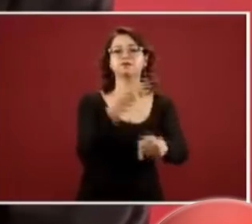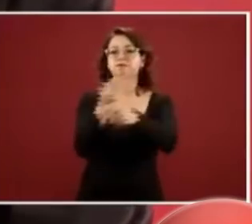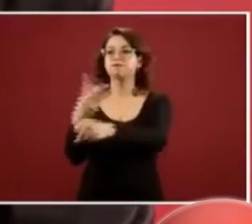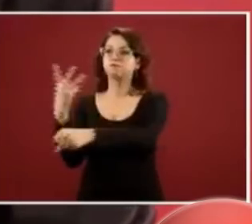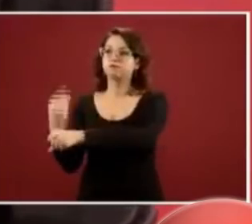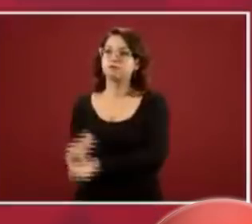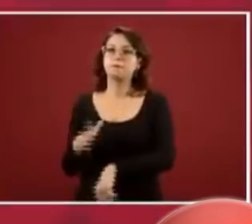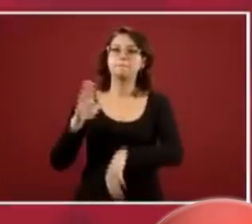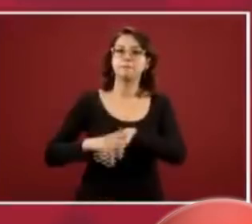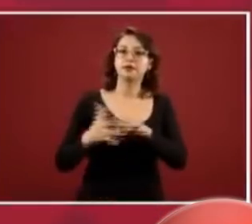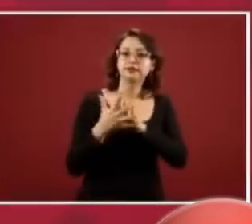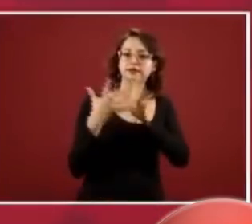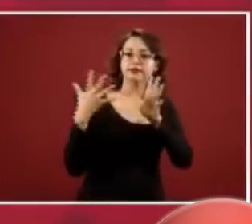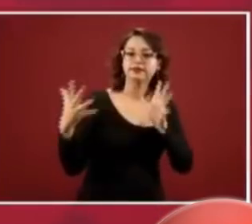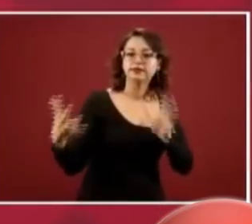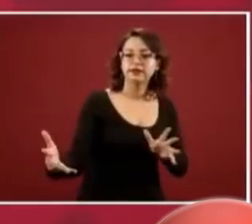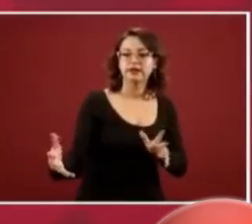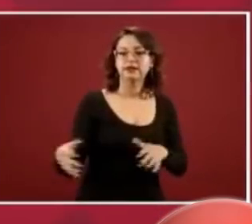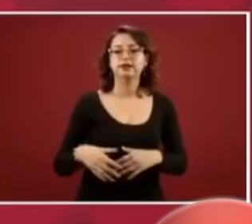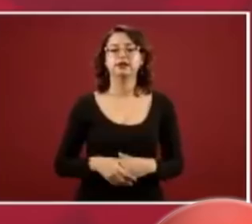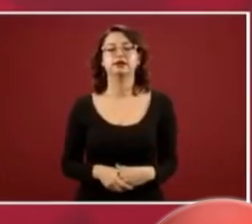ampliando